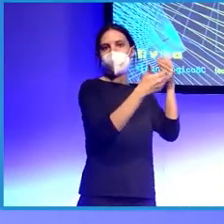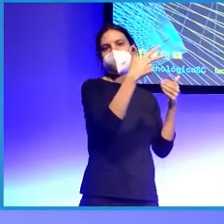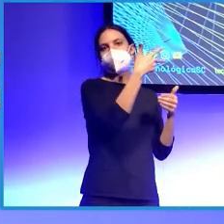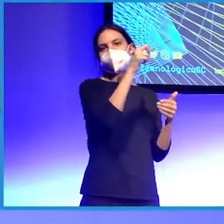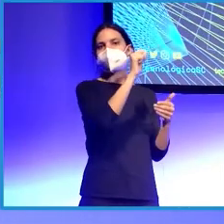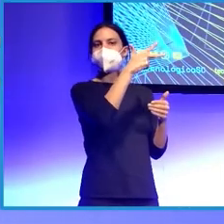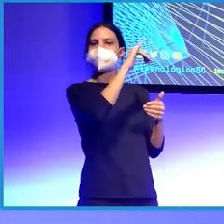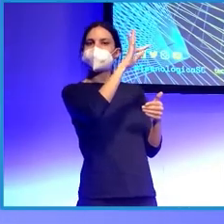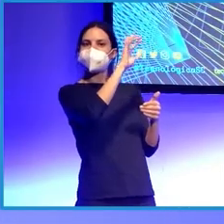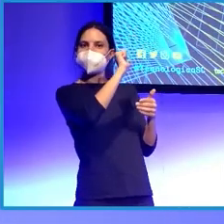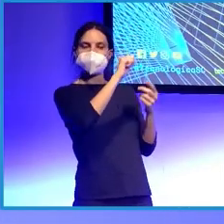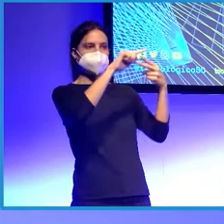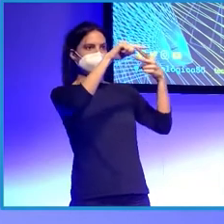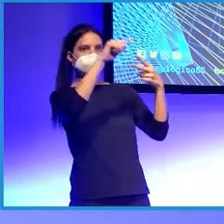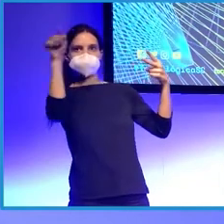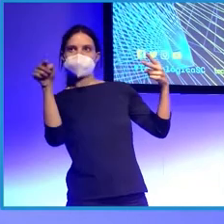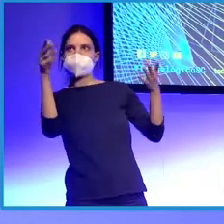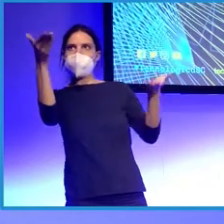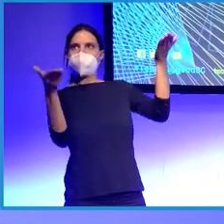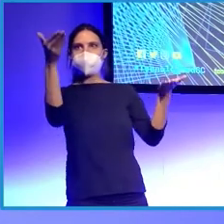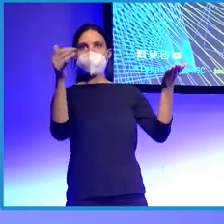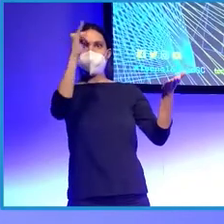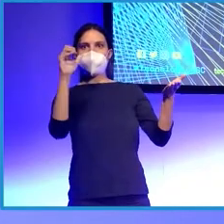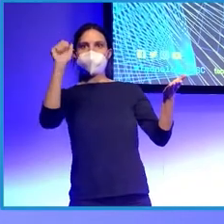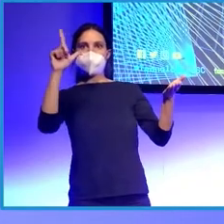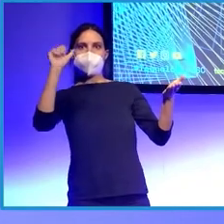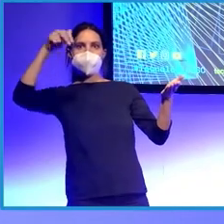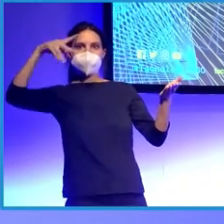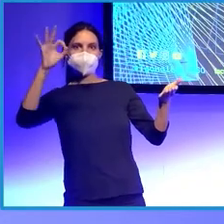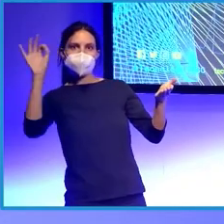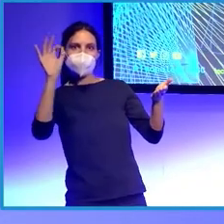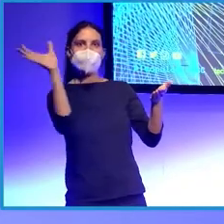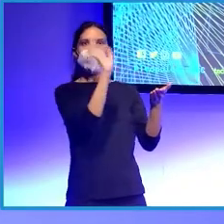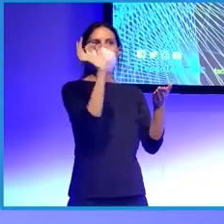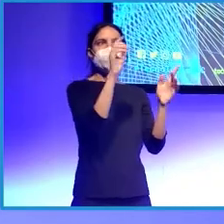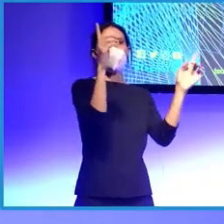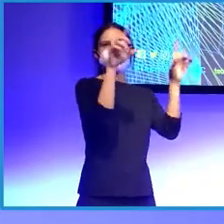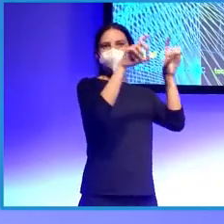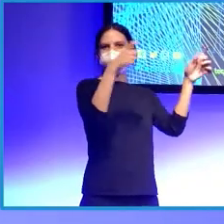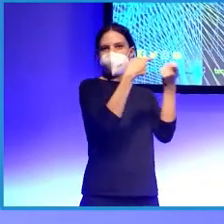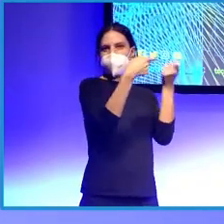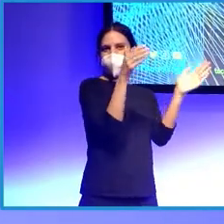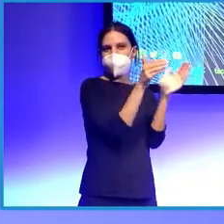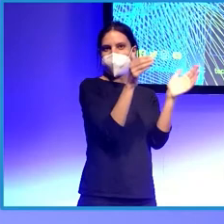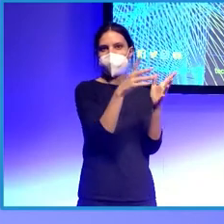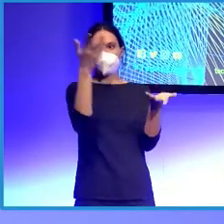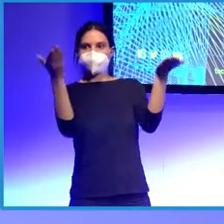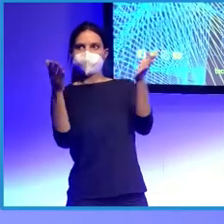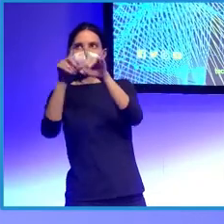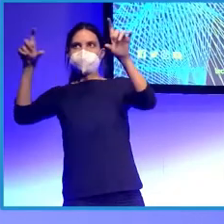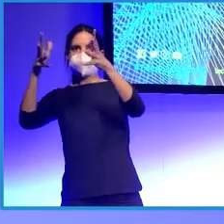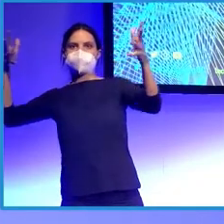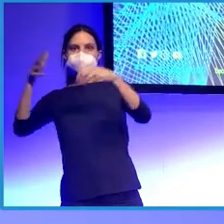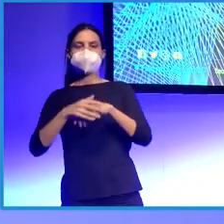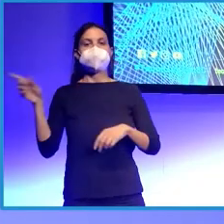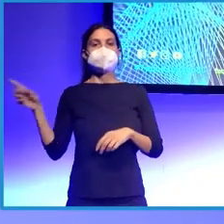junto a hipercor por favor que pase ya nuestro siguiente invitado para que resuelva de una vez esta incógnita él es david ayala experto en